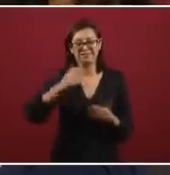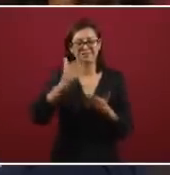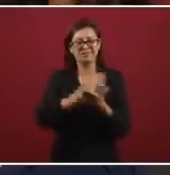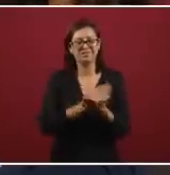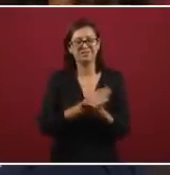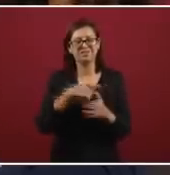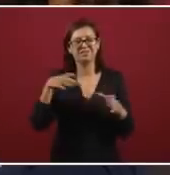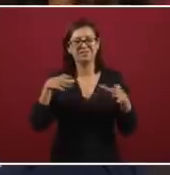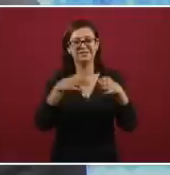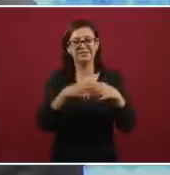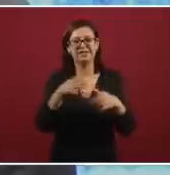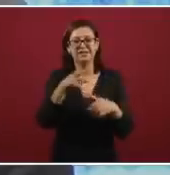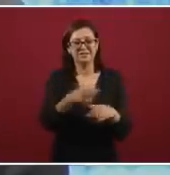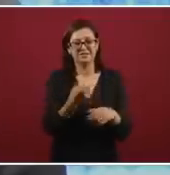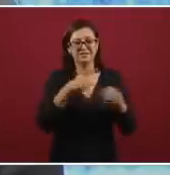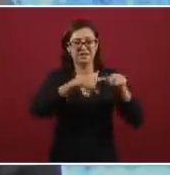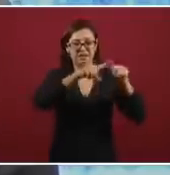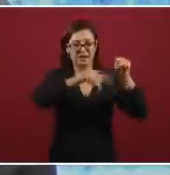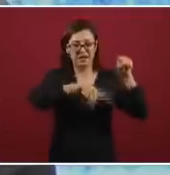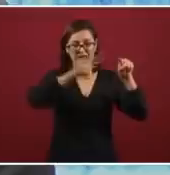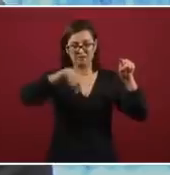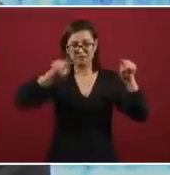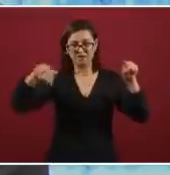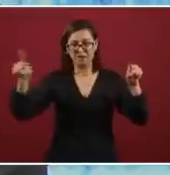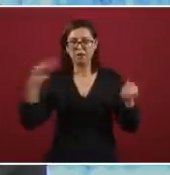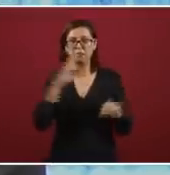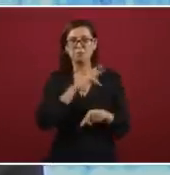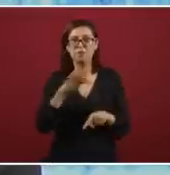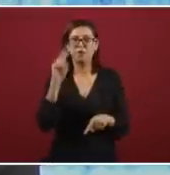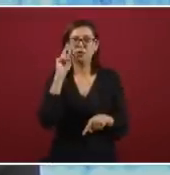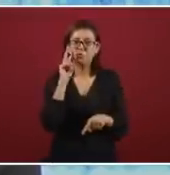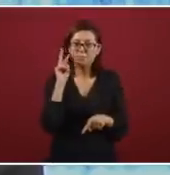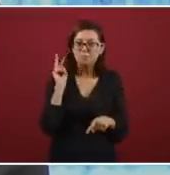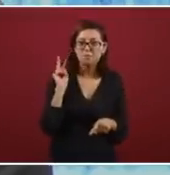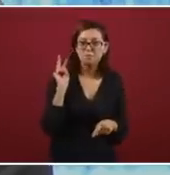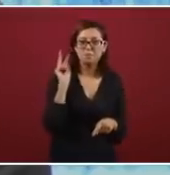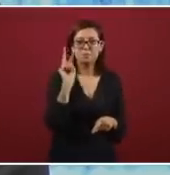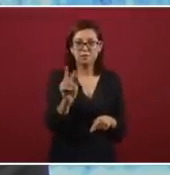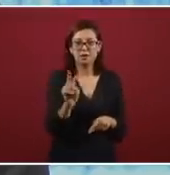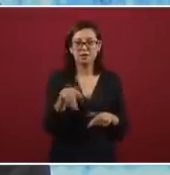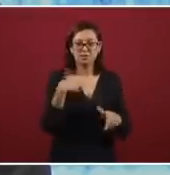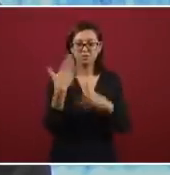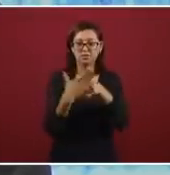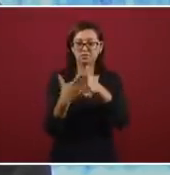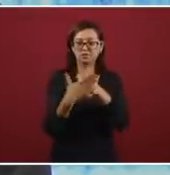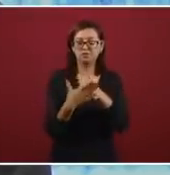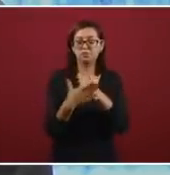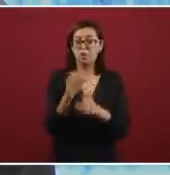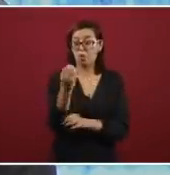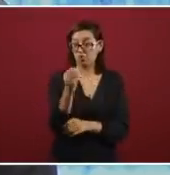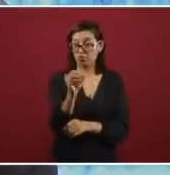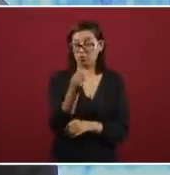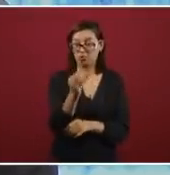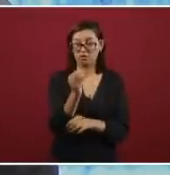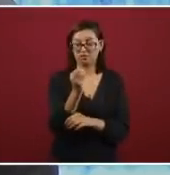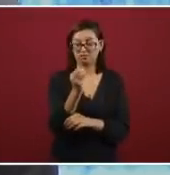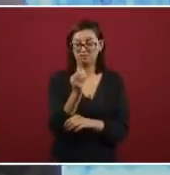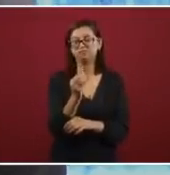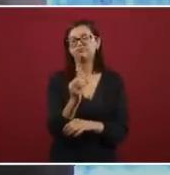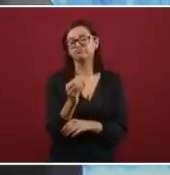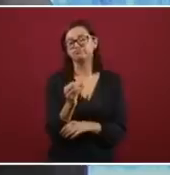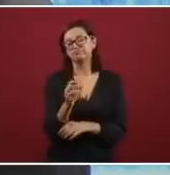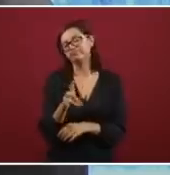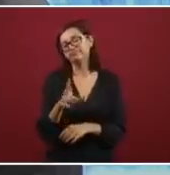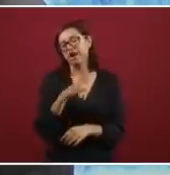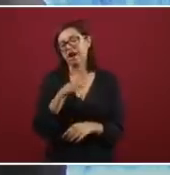gráfica, en el pronóstico de producción del próximo mes de octubre, se está